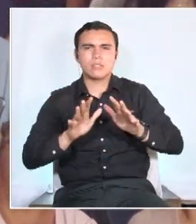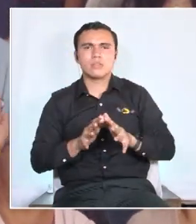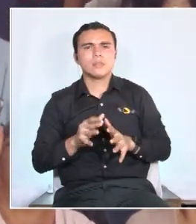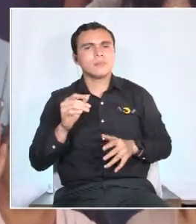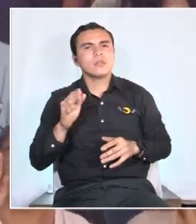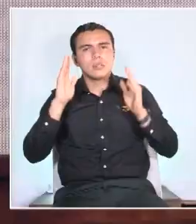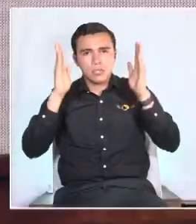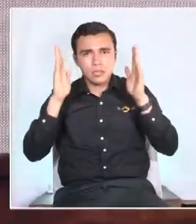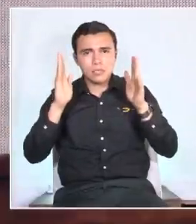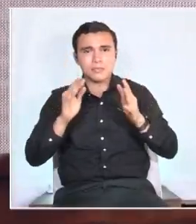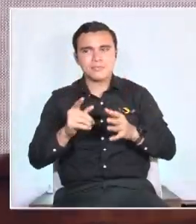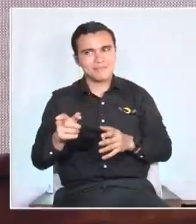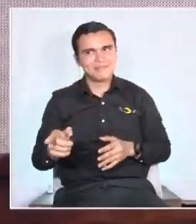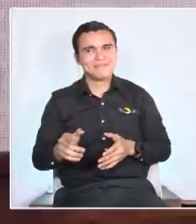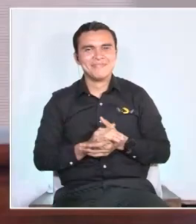Escuche.